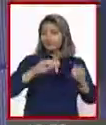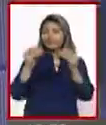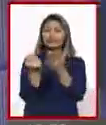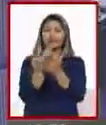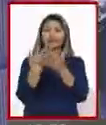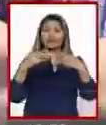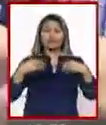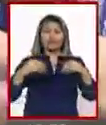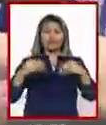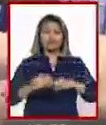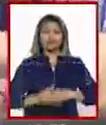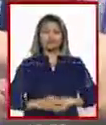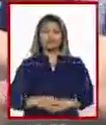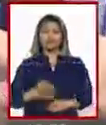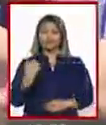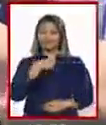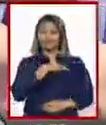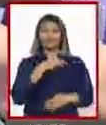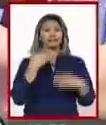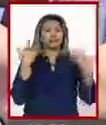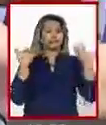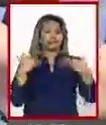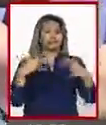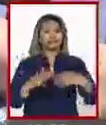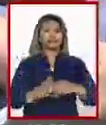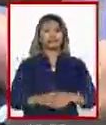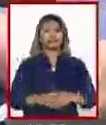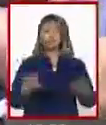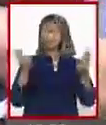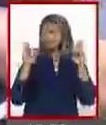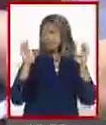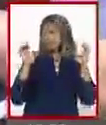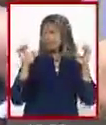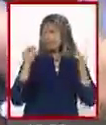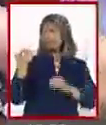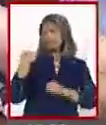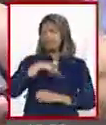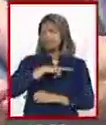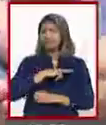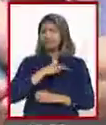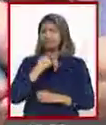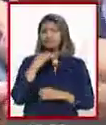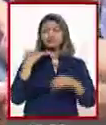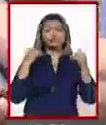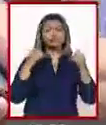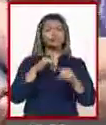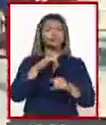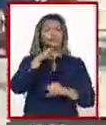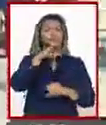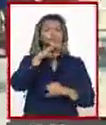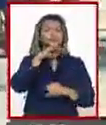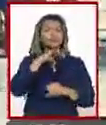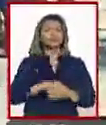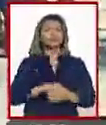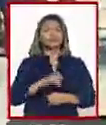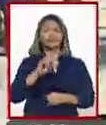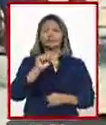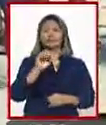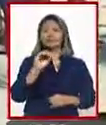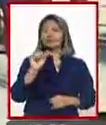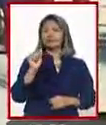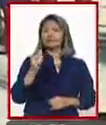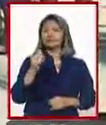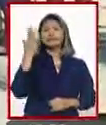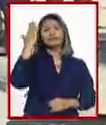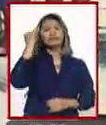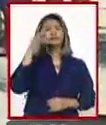los nuevos mercados. Nosotros ahorita estamos en emergencia porque a nosotros nos ha jugado sucio esta señora Sosa. ¿Por qué